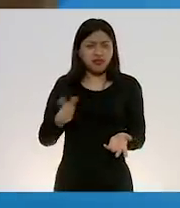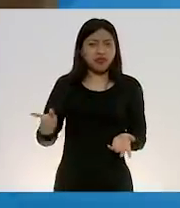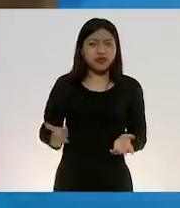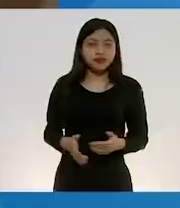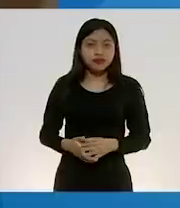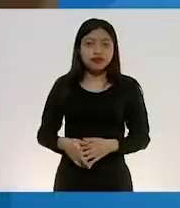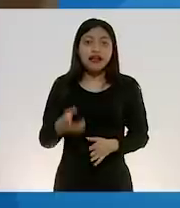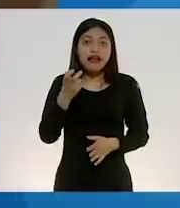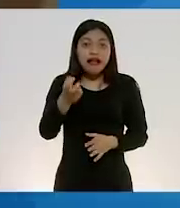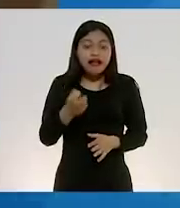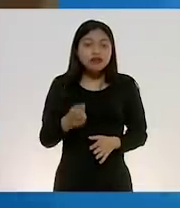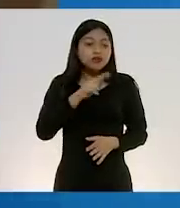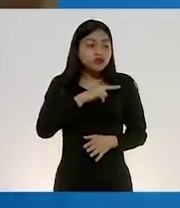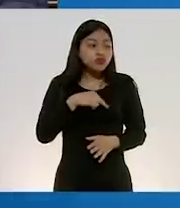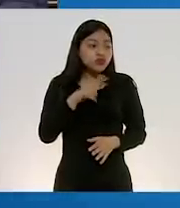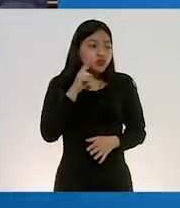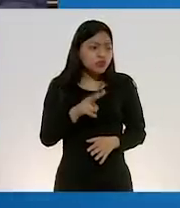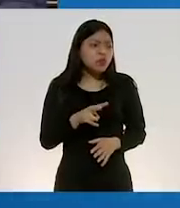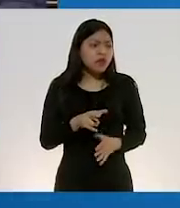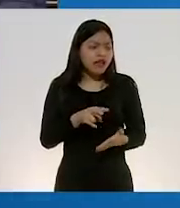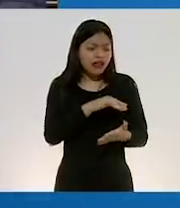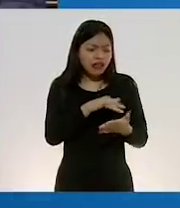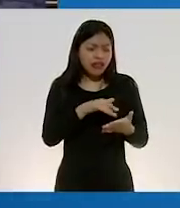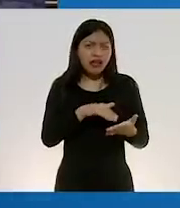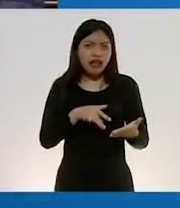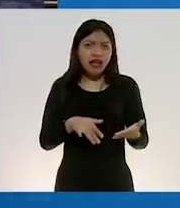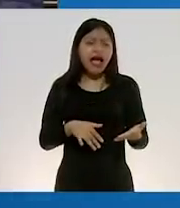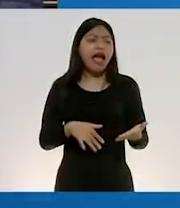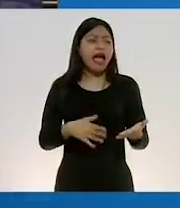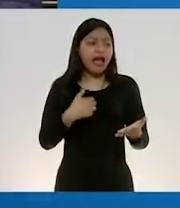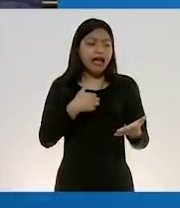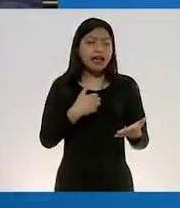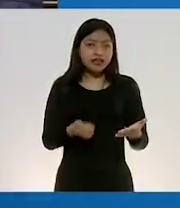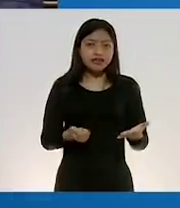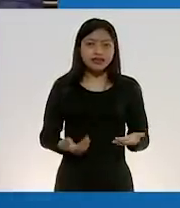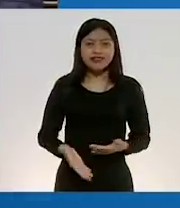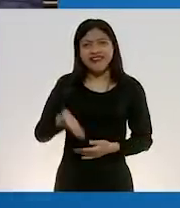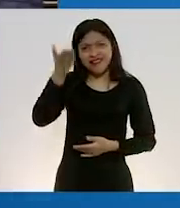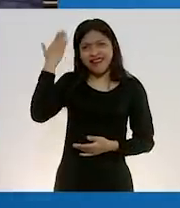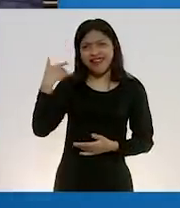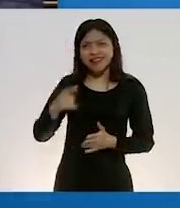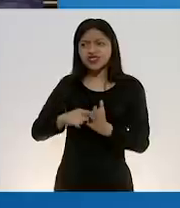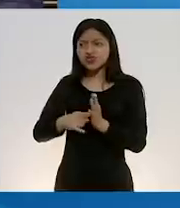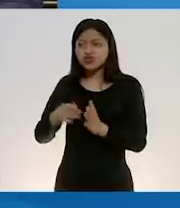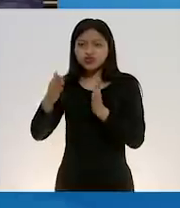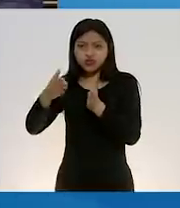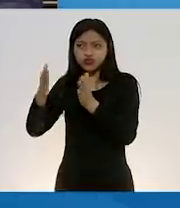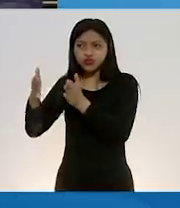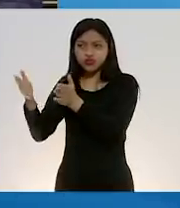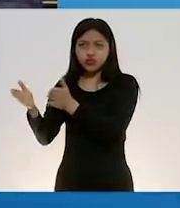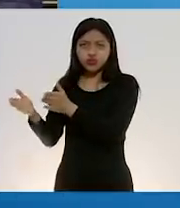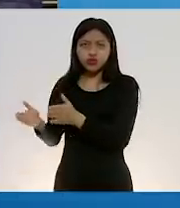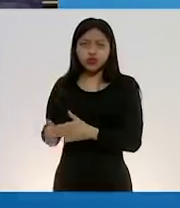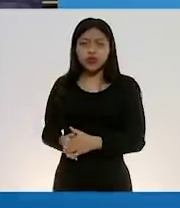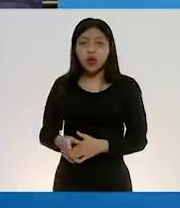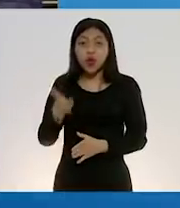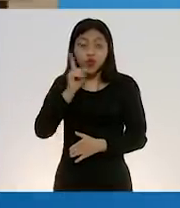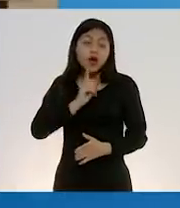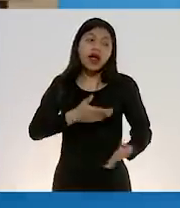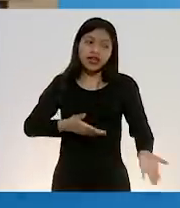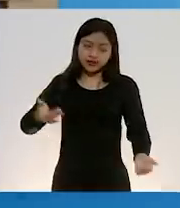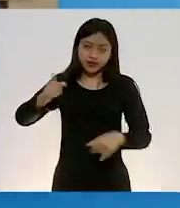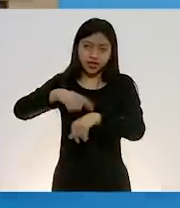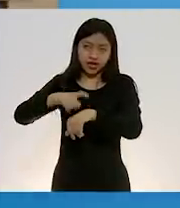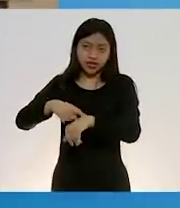tenemos noticia de que eso seguía haciéndose, porque había un horario para que las mujeres usasen el temazcal y otro para que lo usasen los